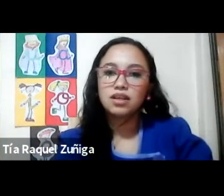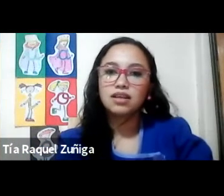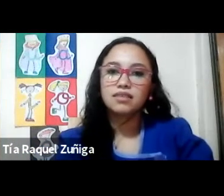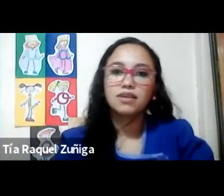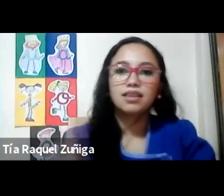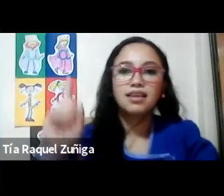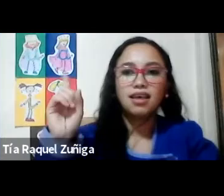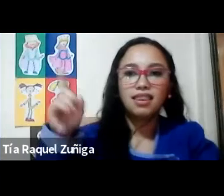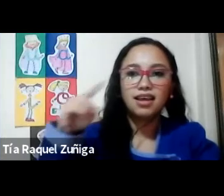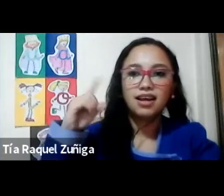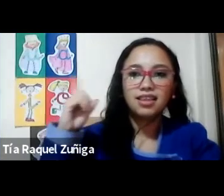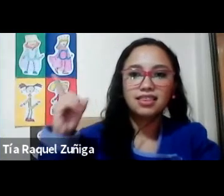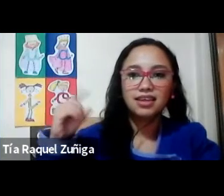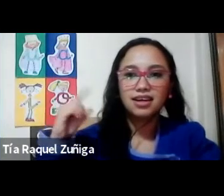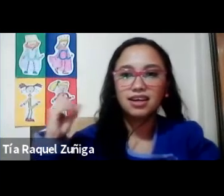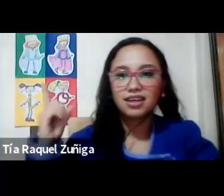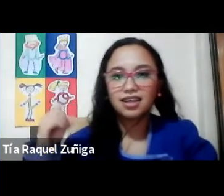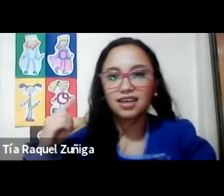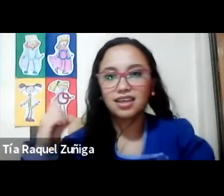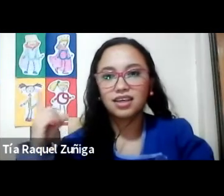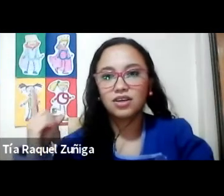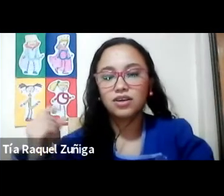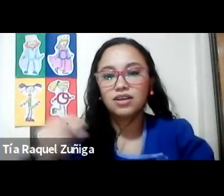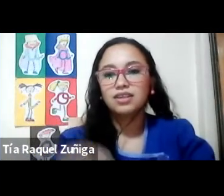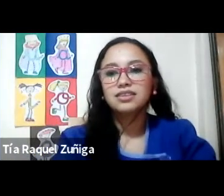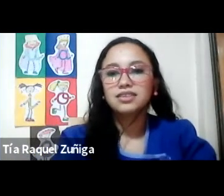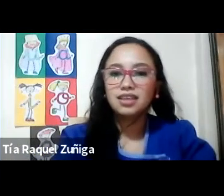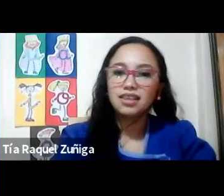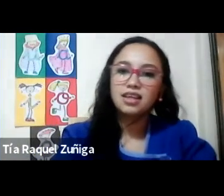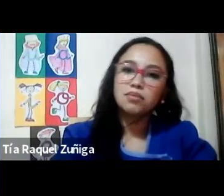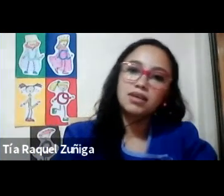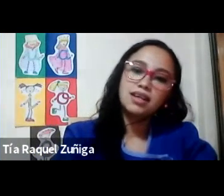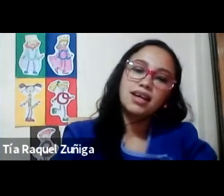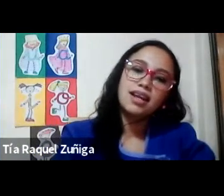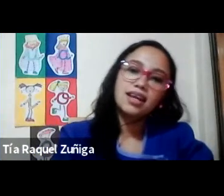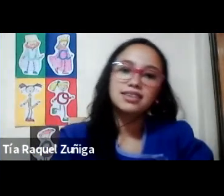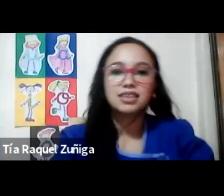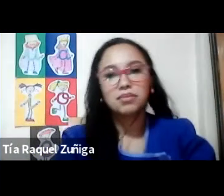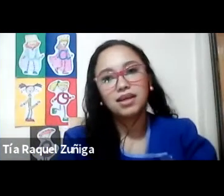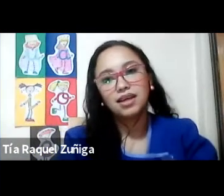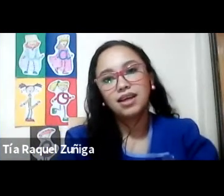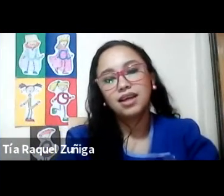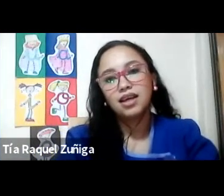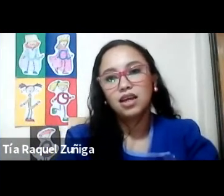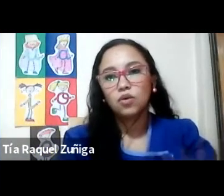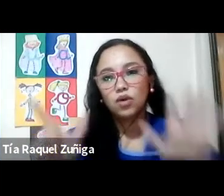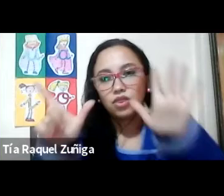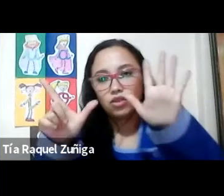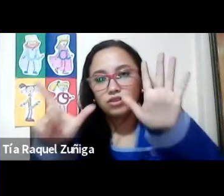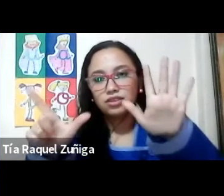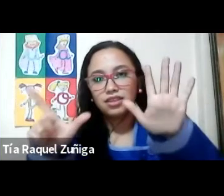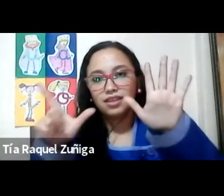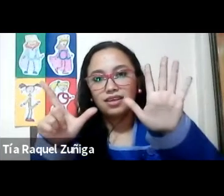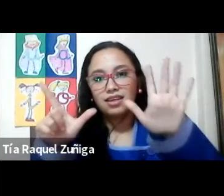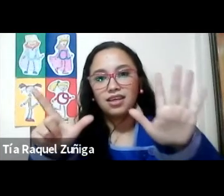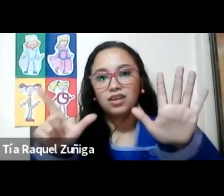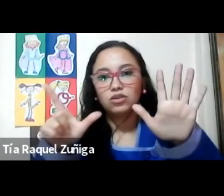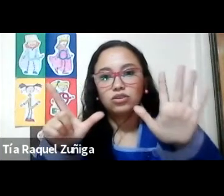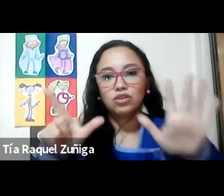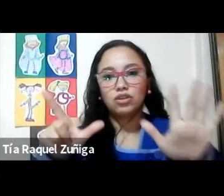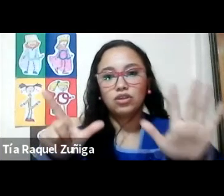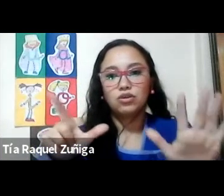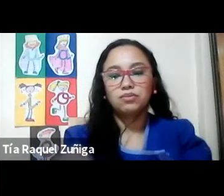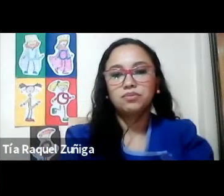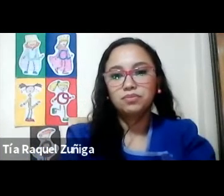una vuelta de la tierra que giró. Se termina la semana cuando siete giros